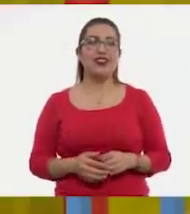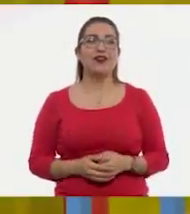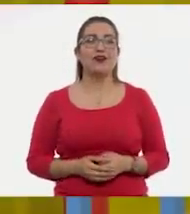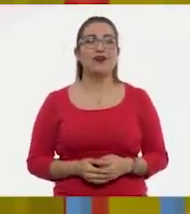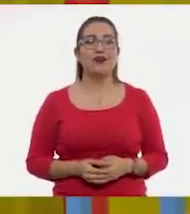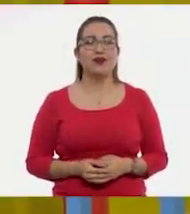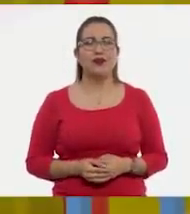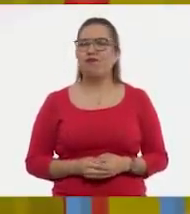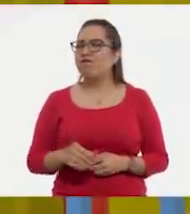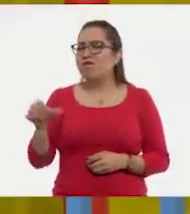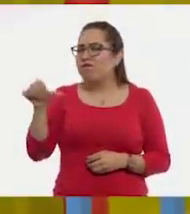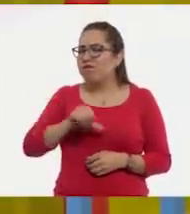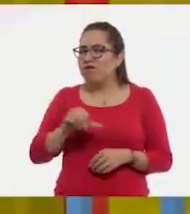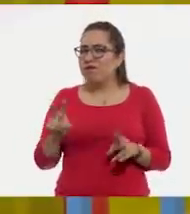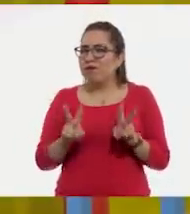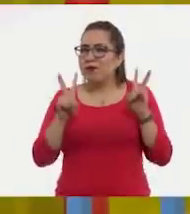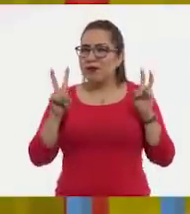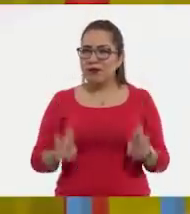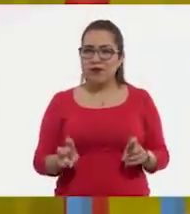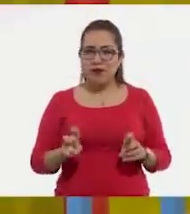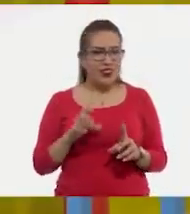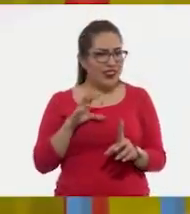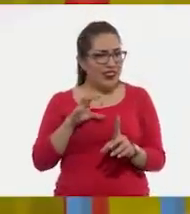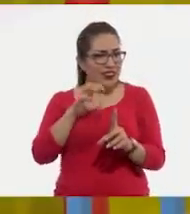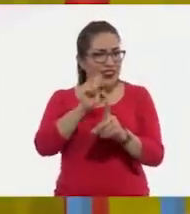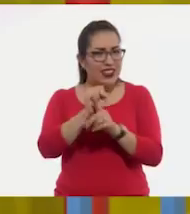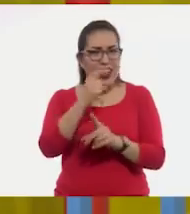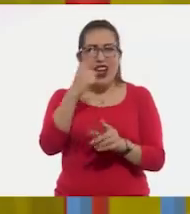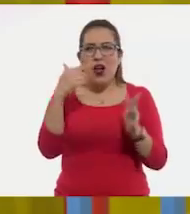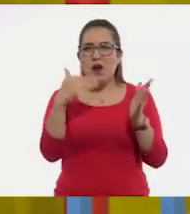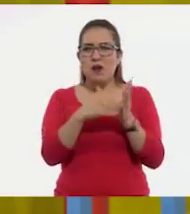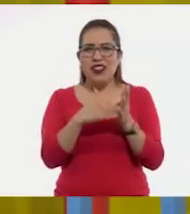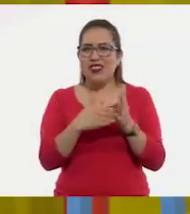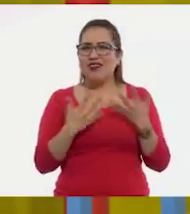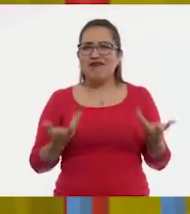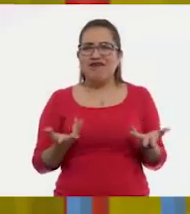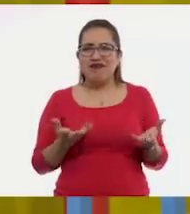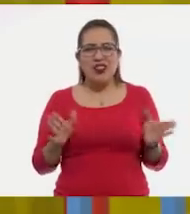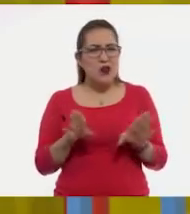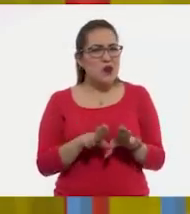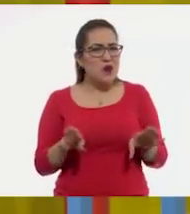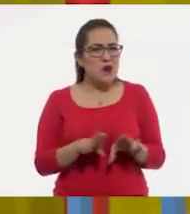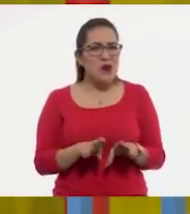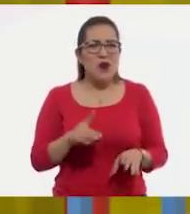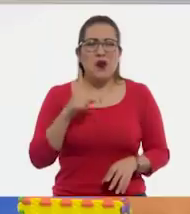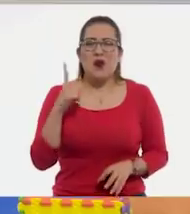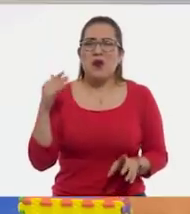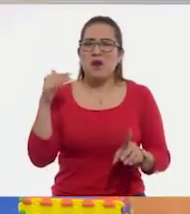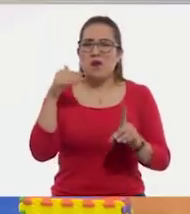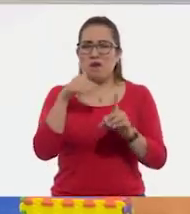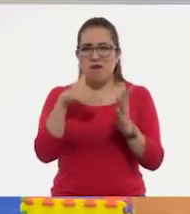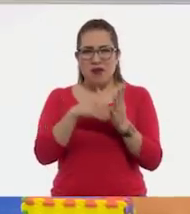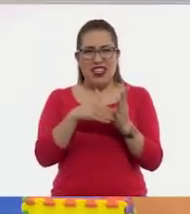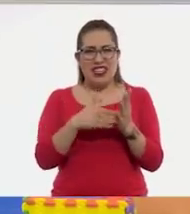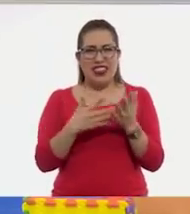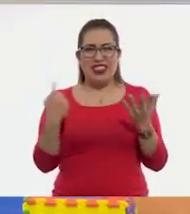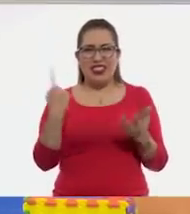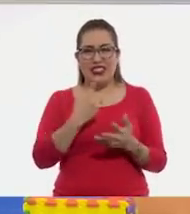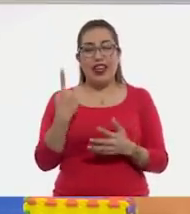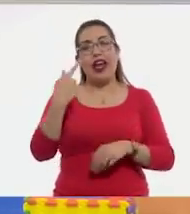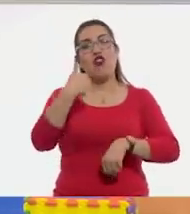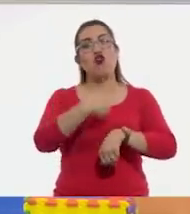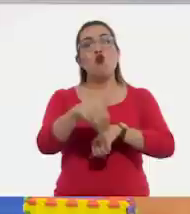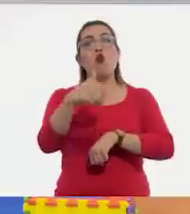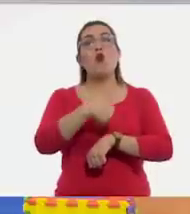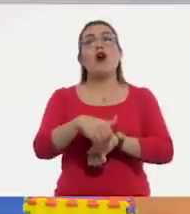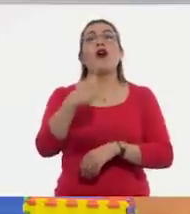esto de qué se trata? Lleguemos al 1000. ¿Por qué? ¿Cómo vamos a llegar al 1000? ¿Y 1000 qué? Al número 1000. Ah,